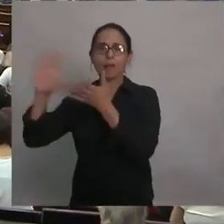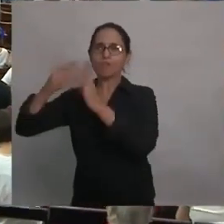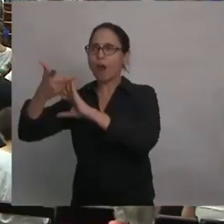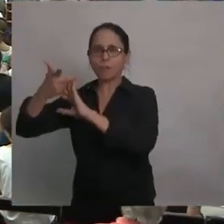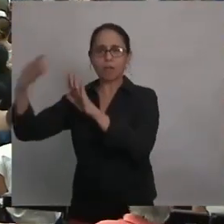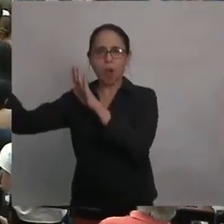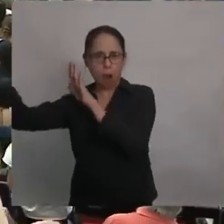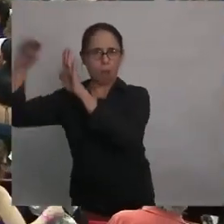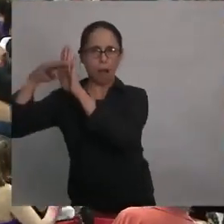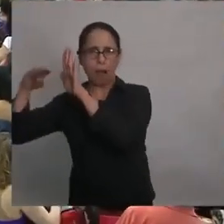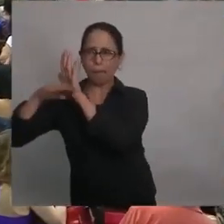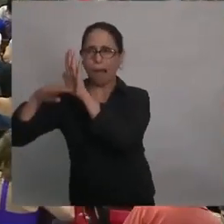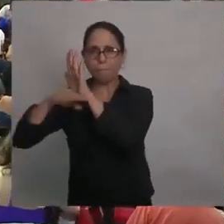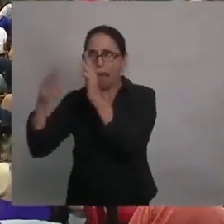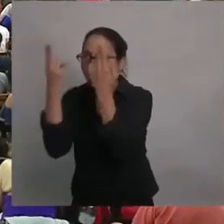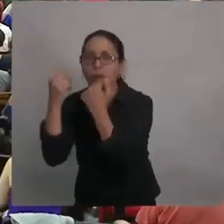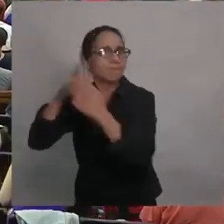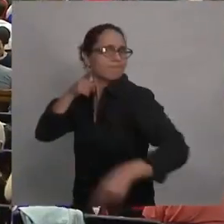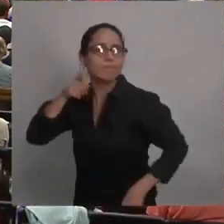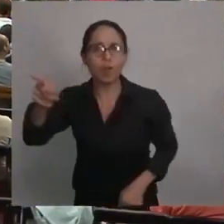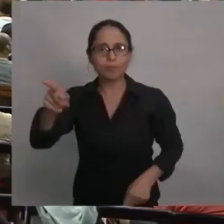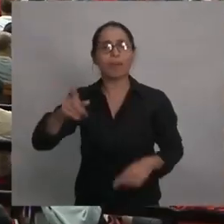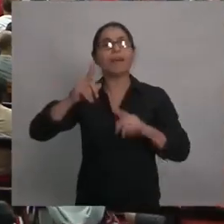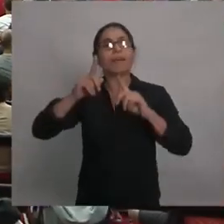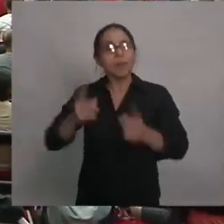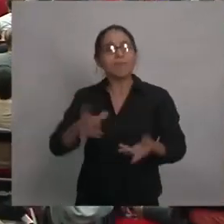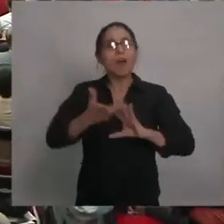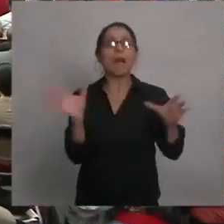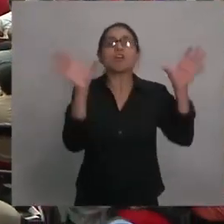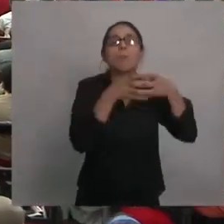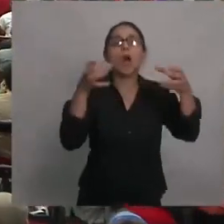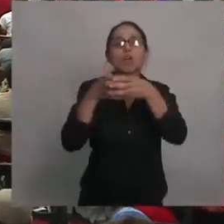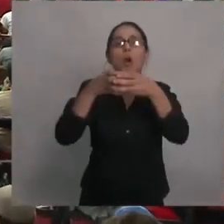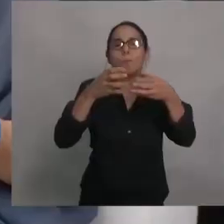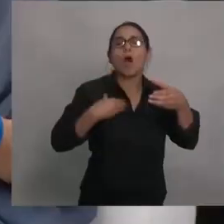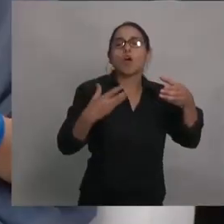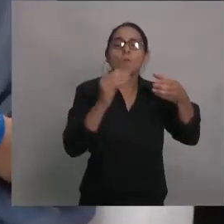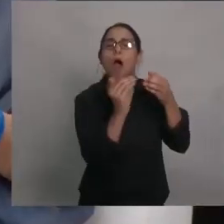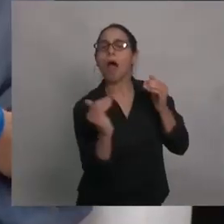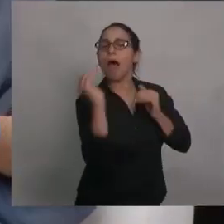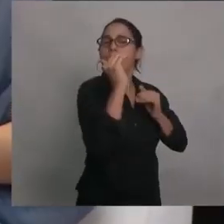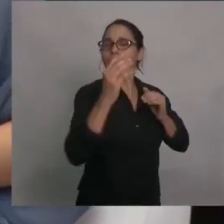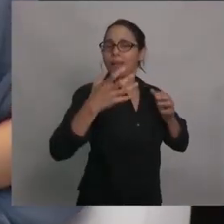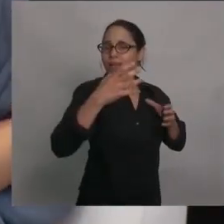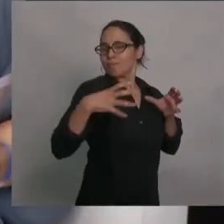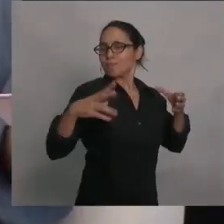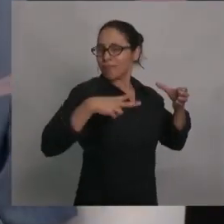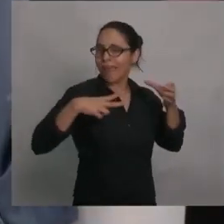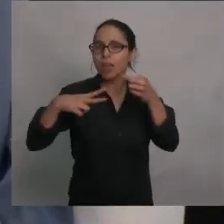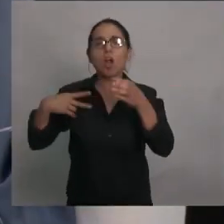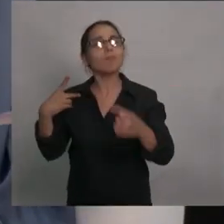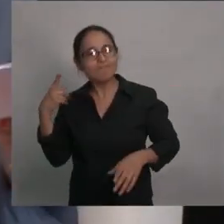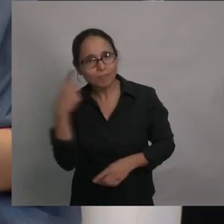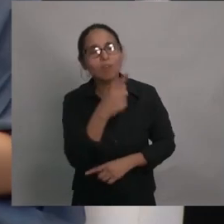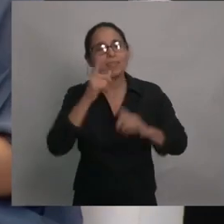Contra la protección de las élites y el clasismo racializado, contra propuestas políticas que o bien niegan las estructuras